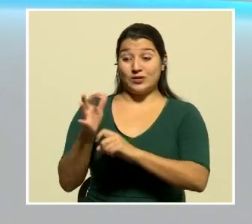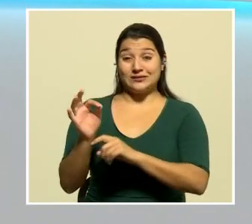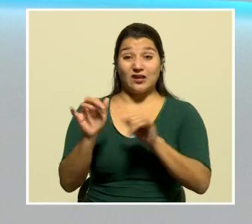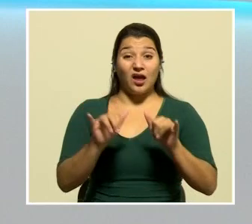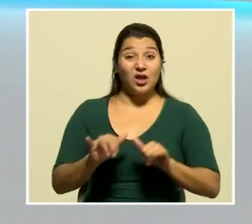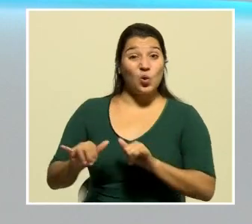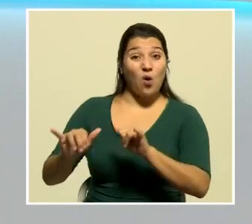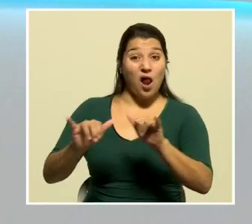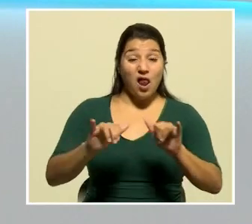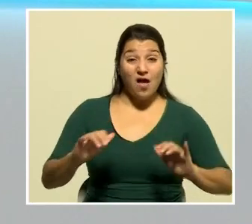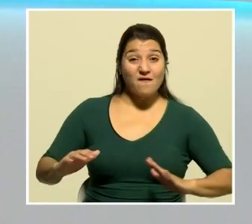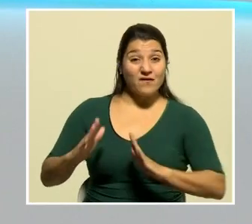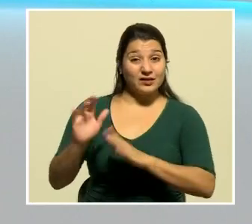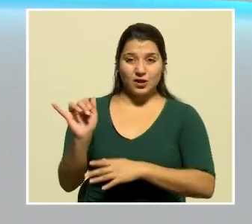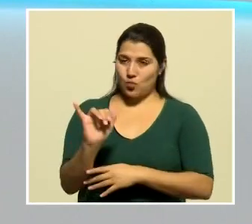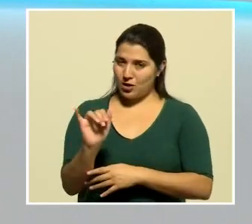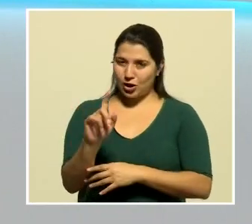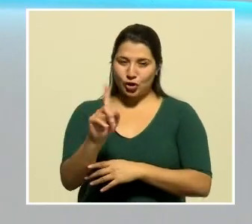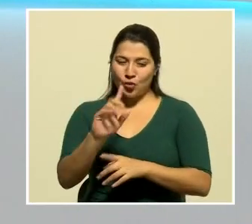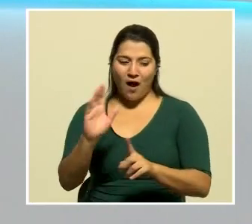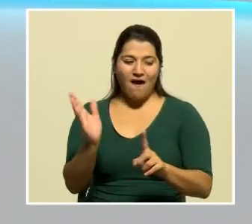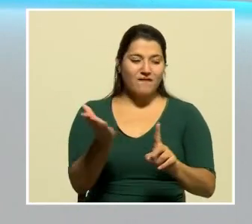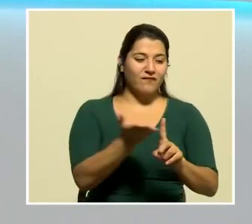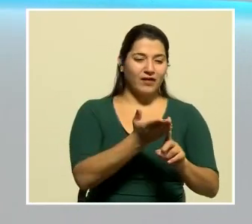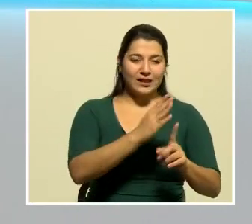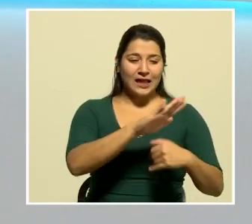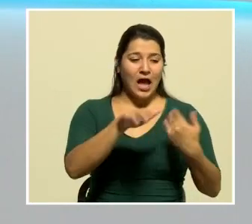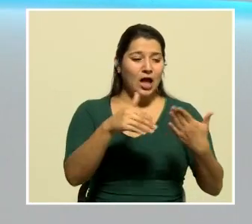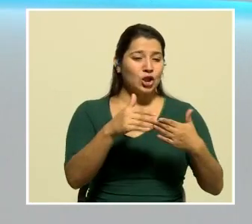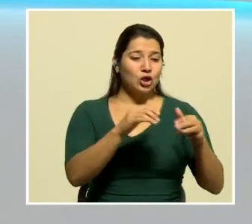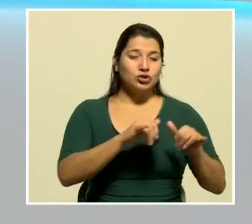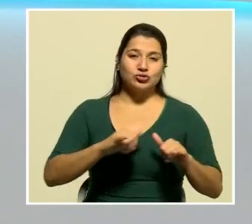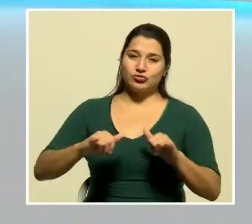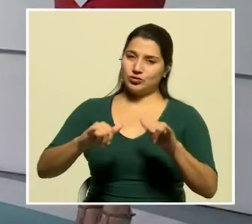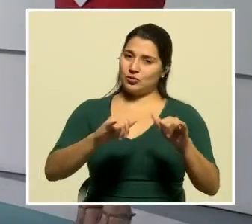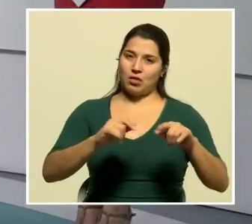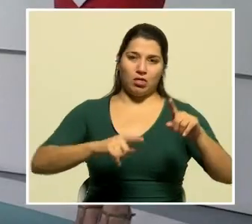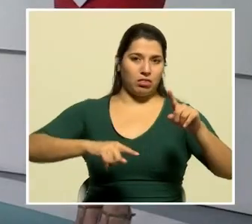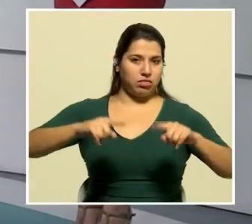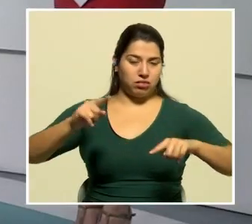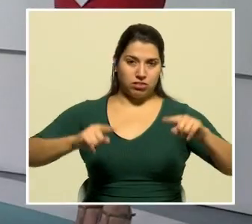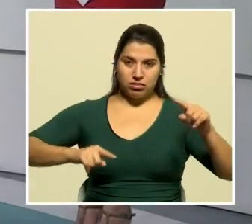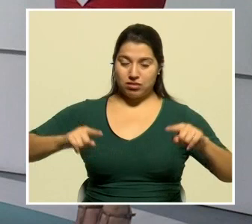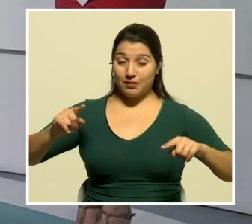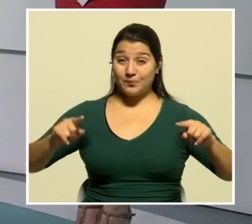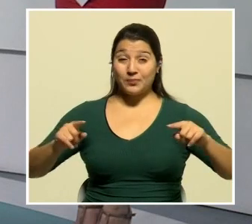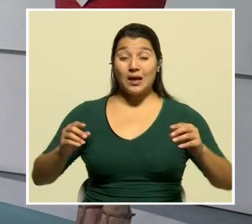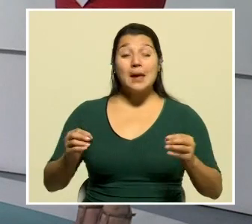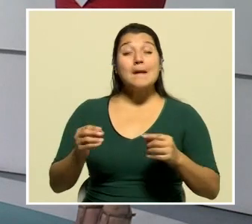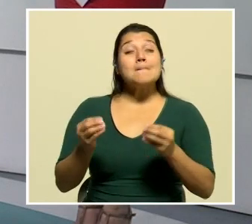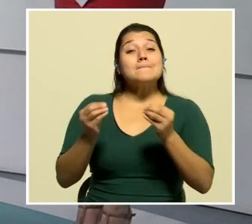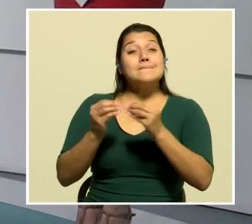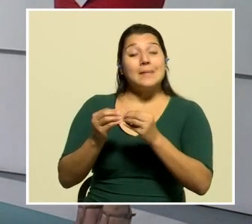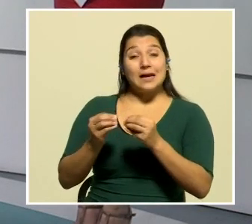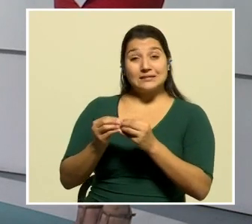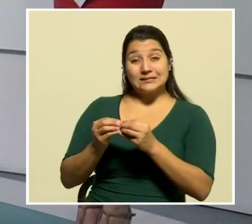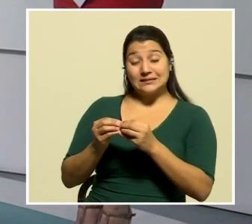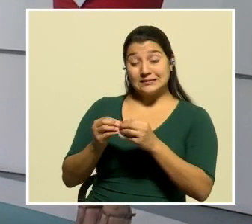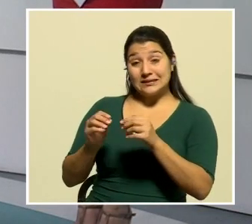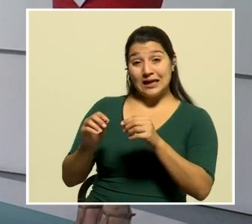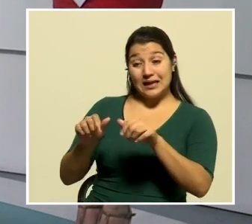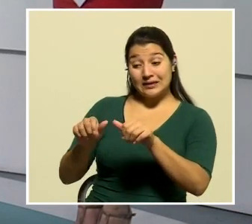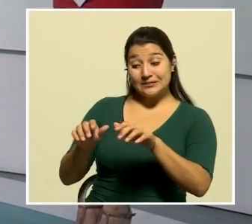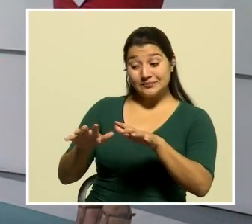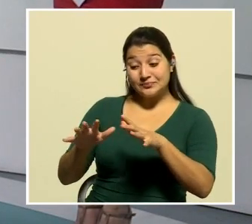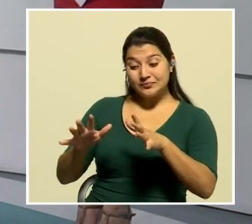La crisis no golpea de la misma manera a todas las personas, en particular el sector de las